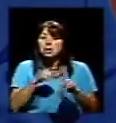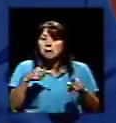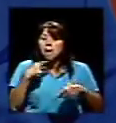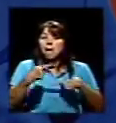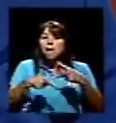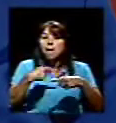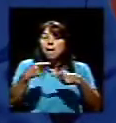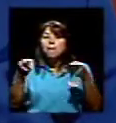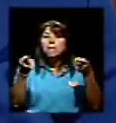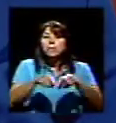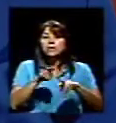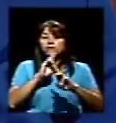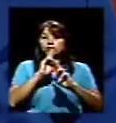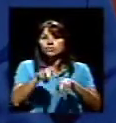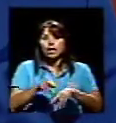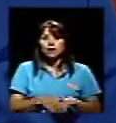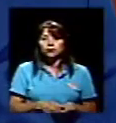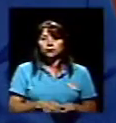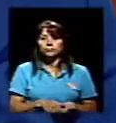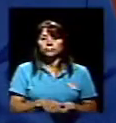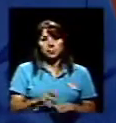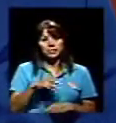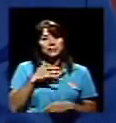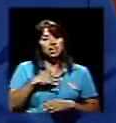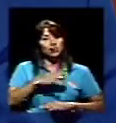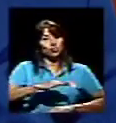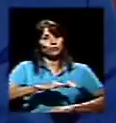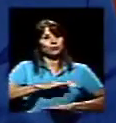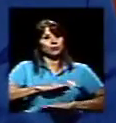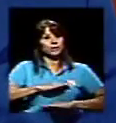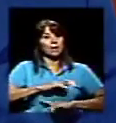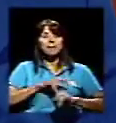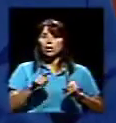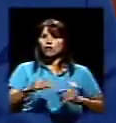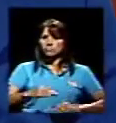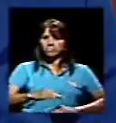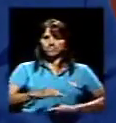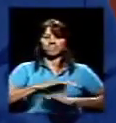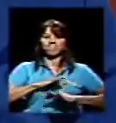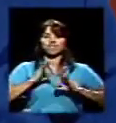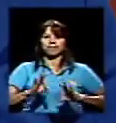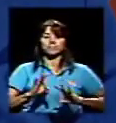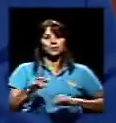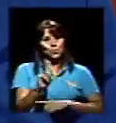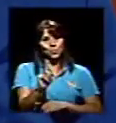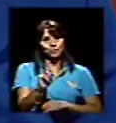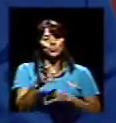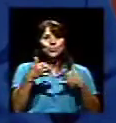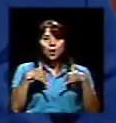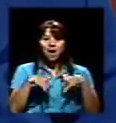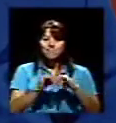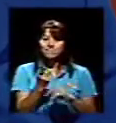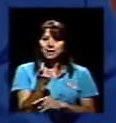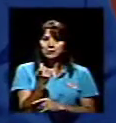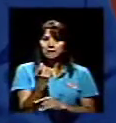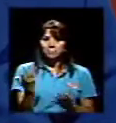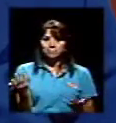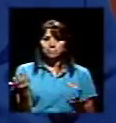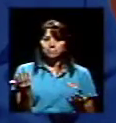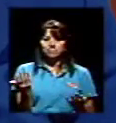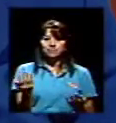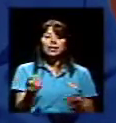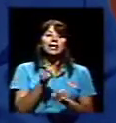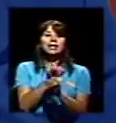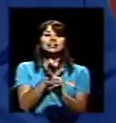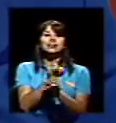muy satisfecha, pero no completamente, porque todavía falta. La institución, hemos